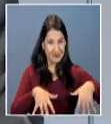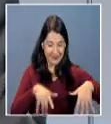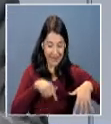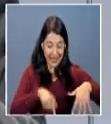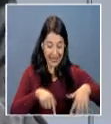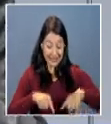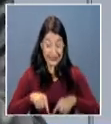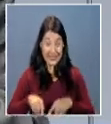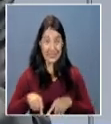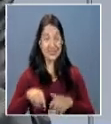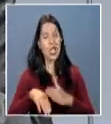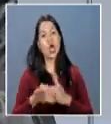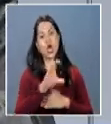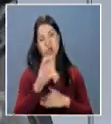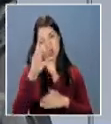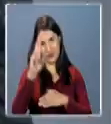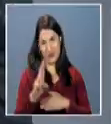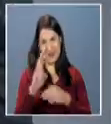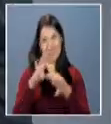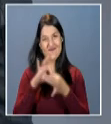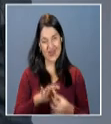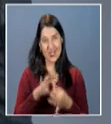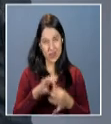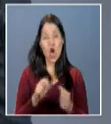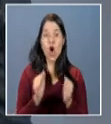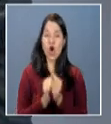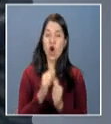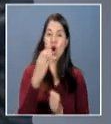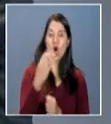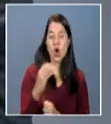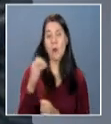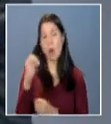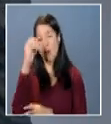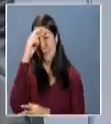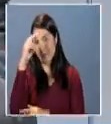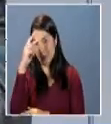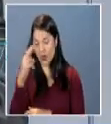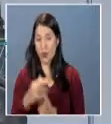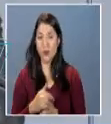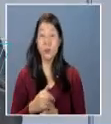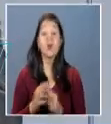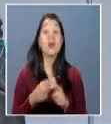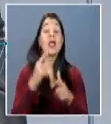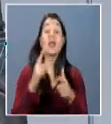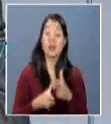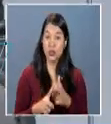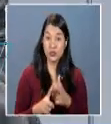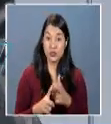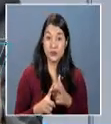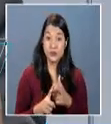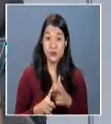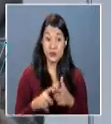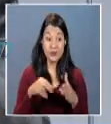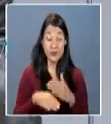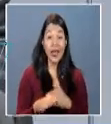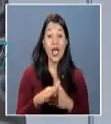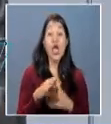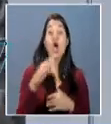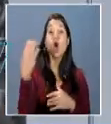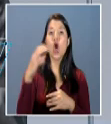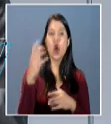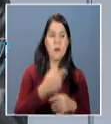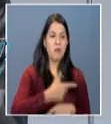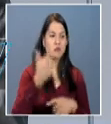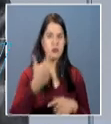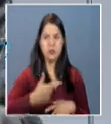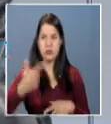mercado exportador. Entonces, las bandas de narcotráfico no resuelven eso a partir de negociaciones. Lo hacen en Colombia a balazos y lo hacen en México igual. Y es lo que